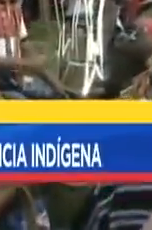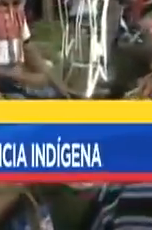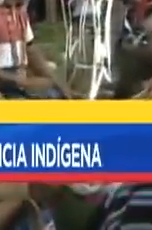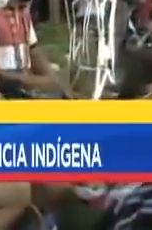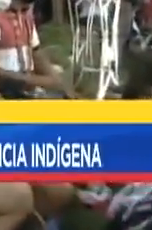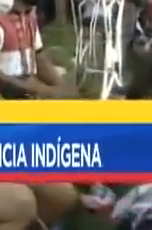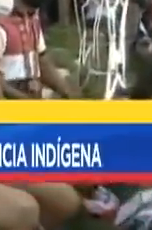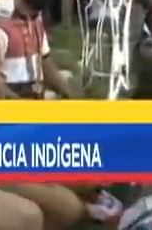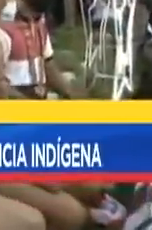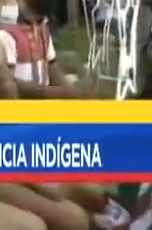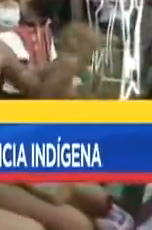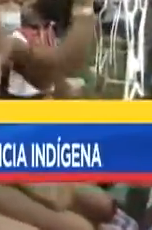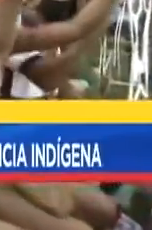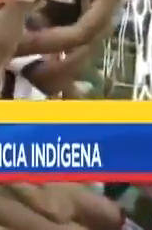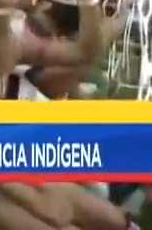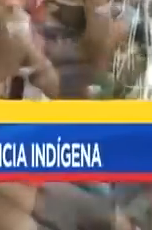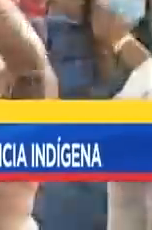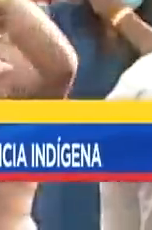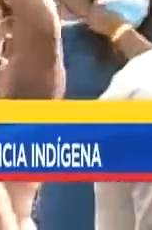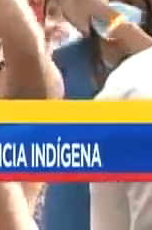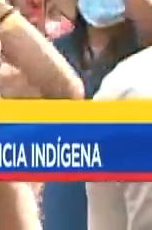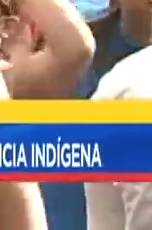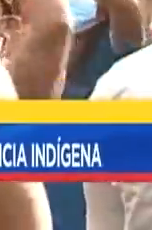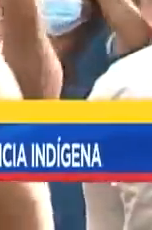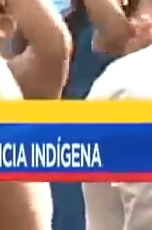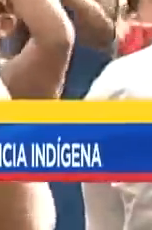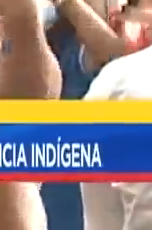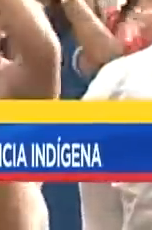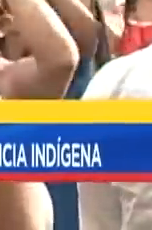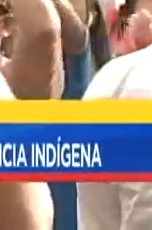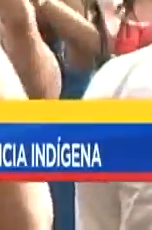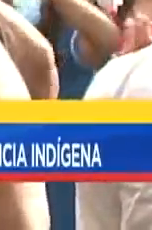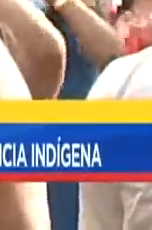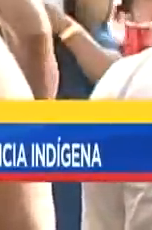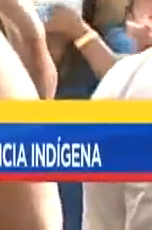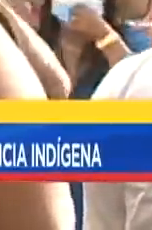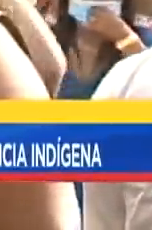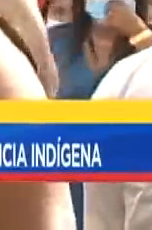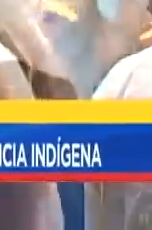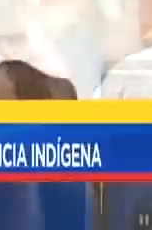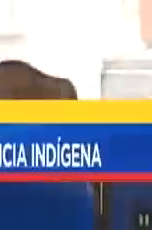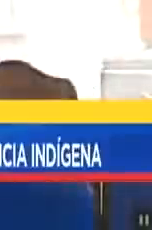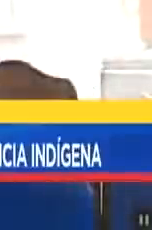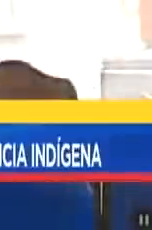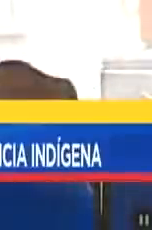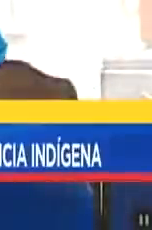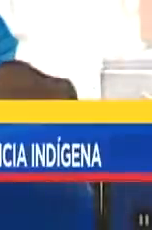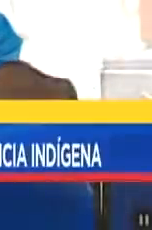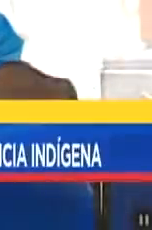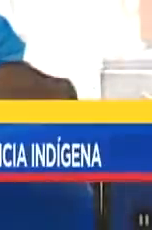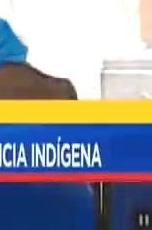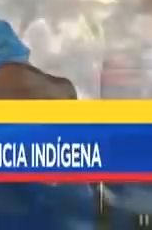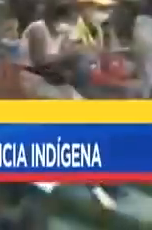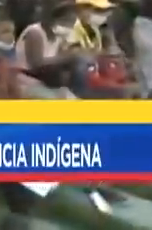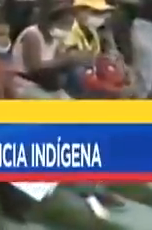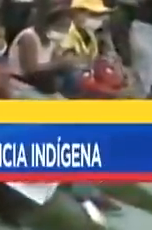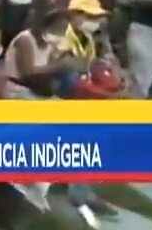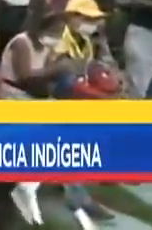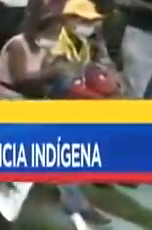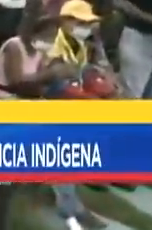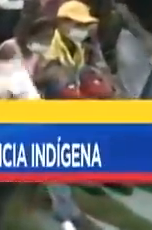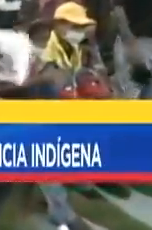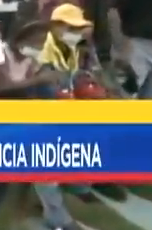el movimiento indígena unido de Venezuela! Muchas gracias. Es el homenaje del